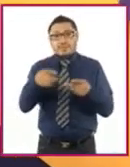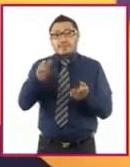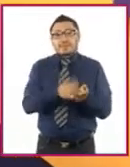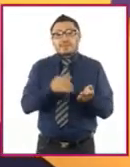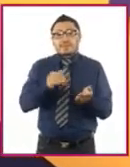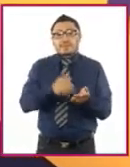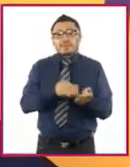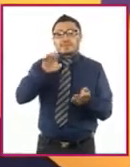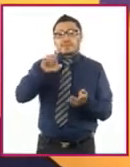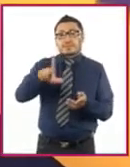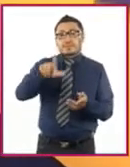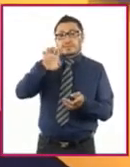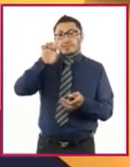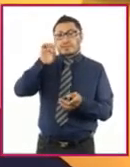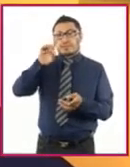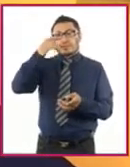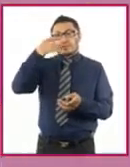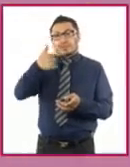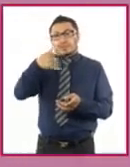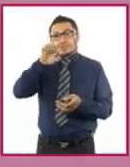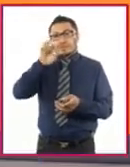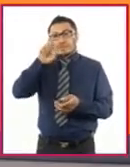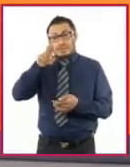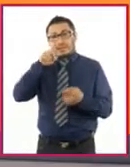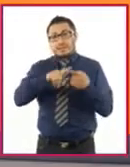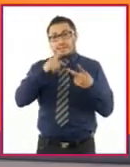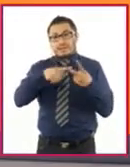layer, punzón y regleta.